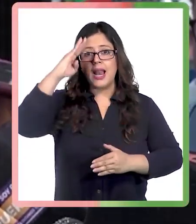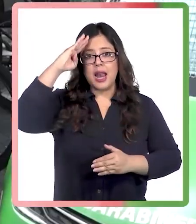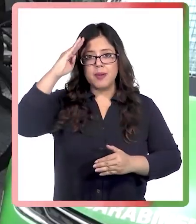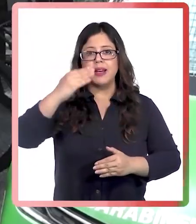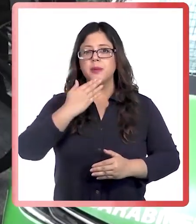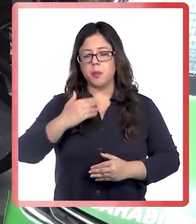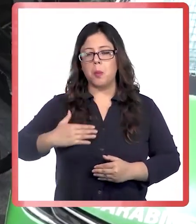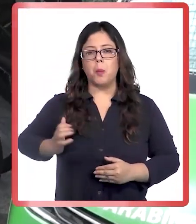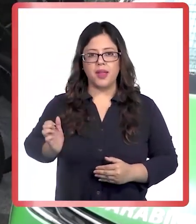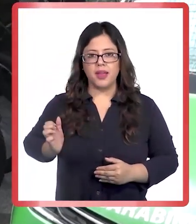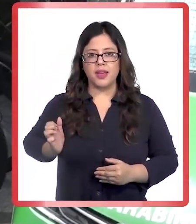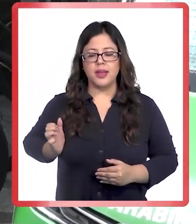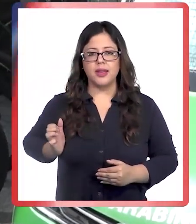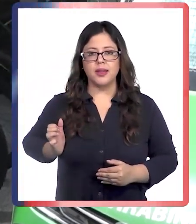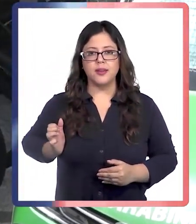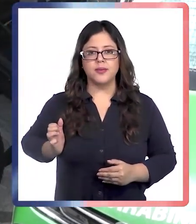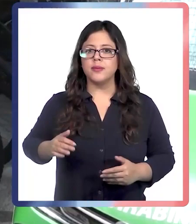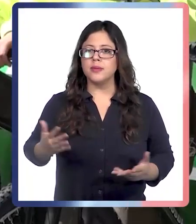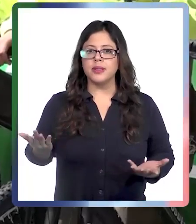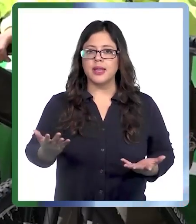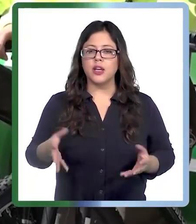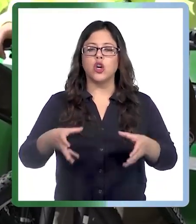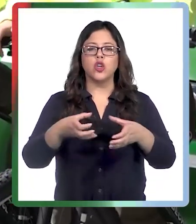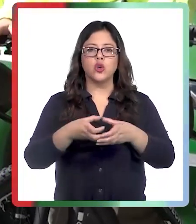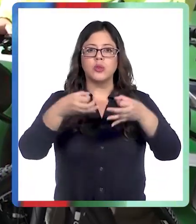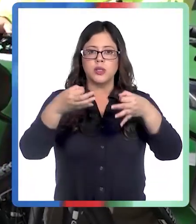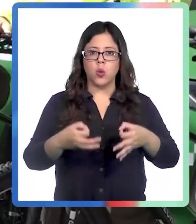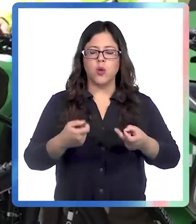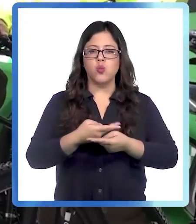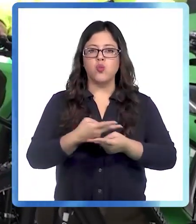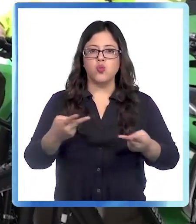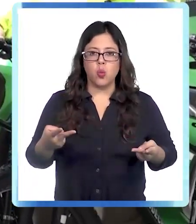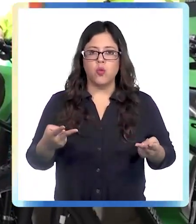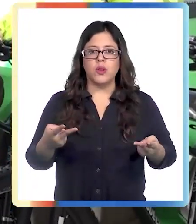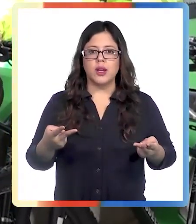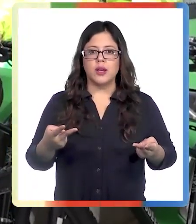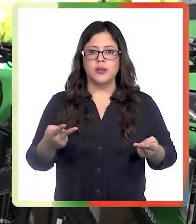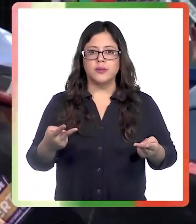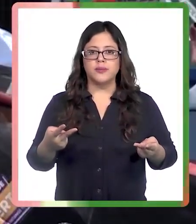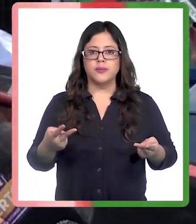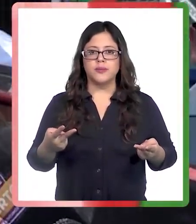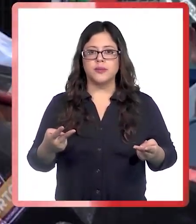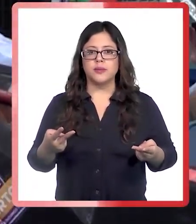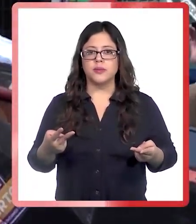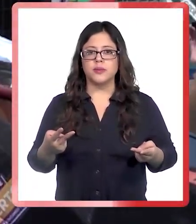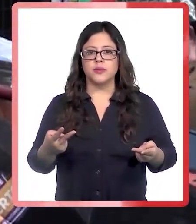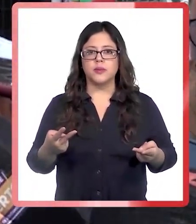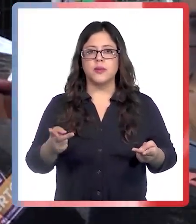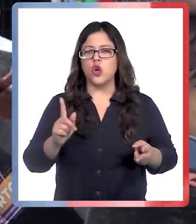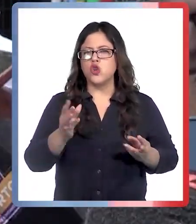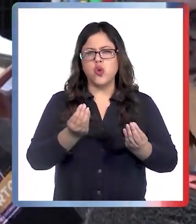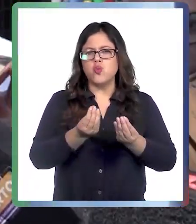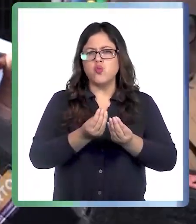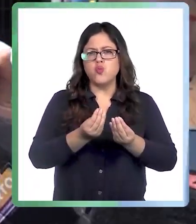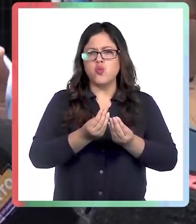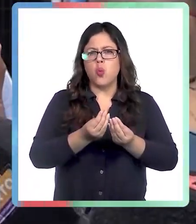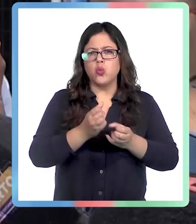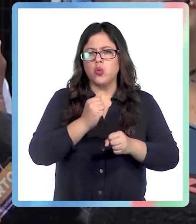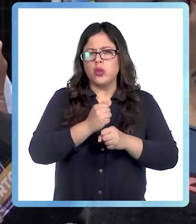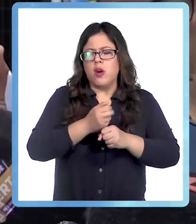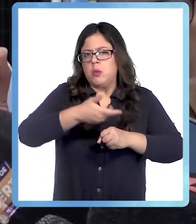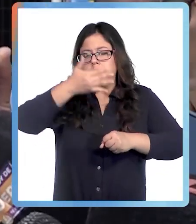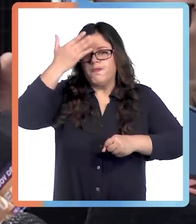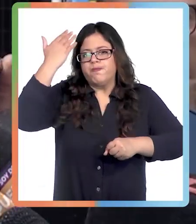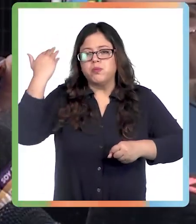también, ¿no?, a través de nuestro equipo de seguridad pública, ¿no? Llevamos mucho tiempo con esta amistad de trabajo, ¿cierto?, consolidada.